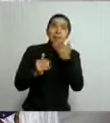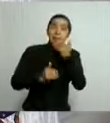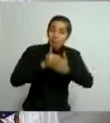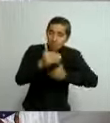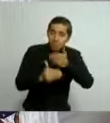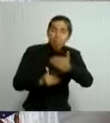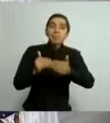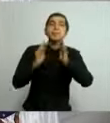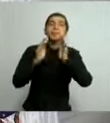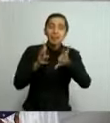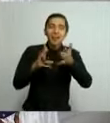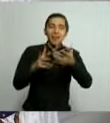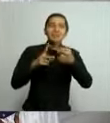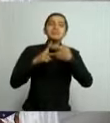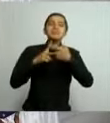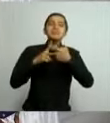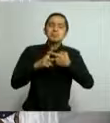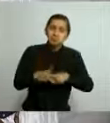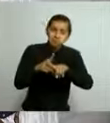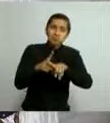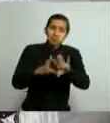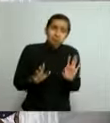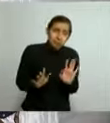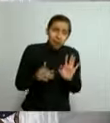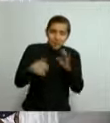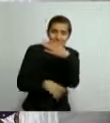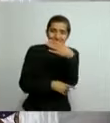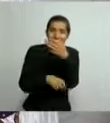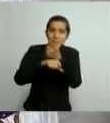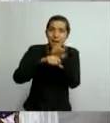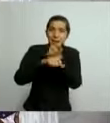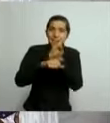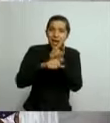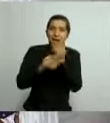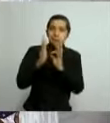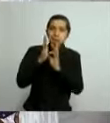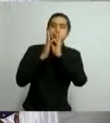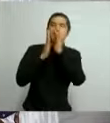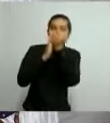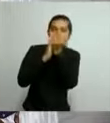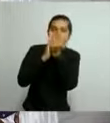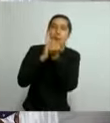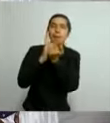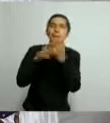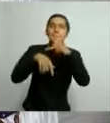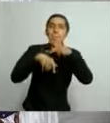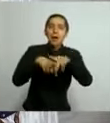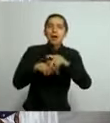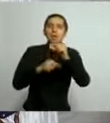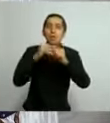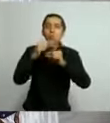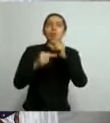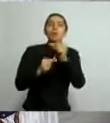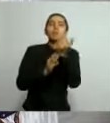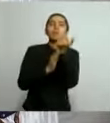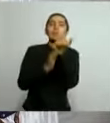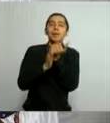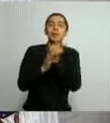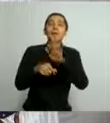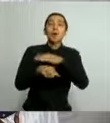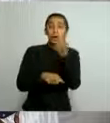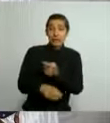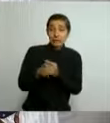iniciar o para indicar y visualizar el nivel de riesgo. Por eso, porque el